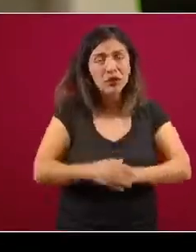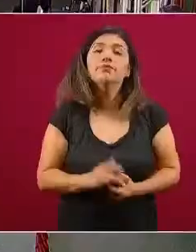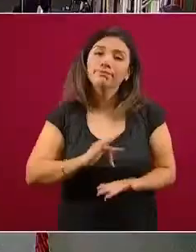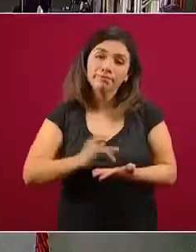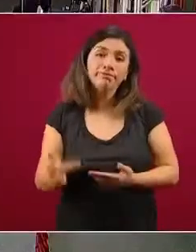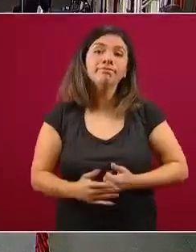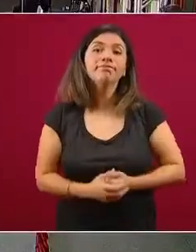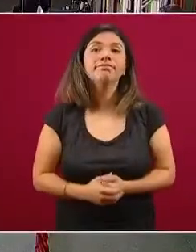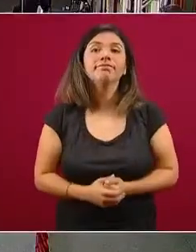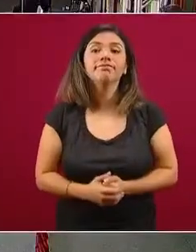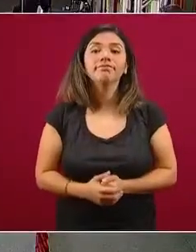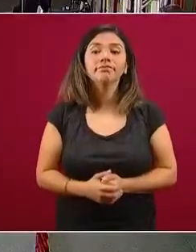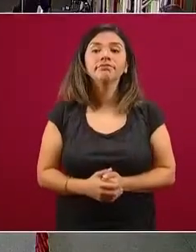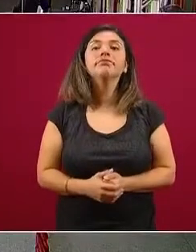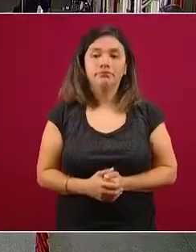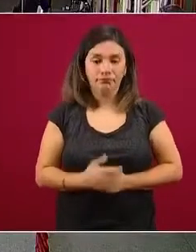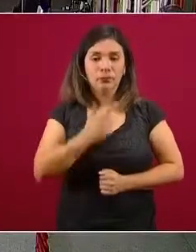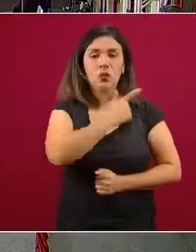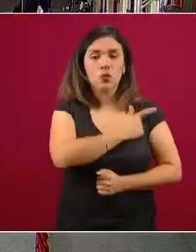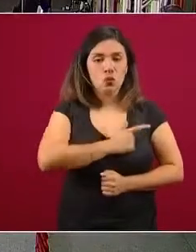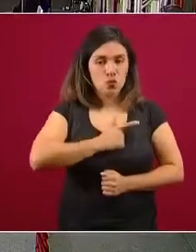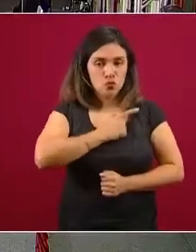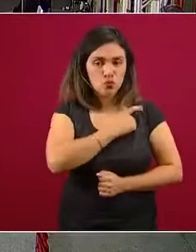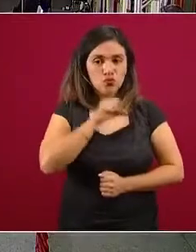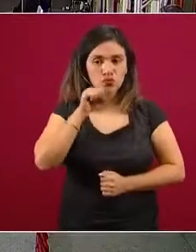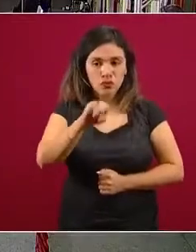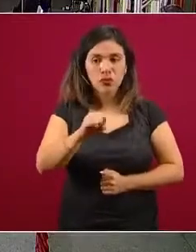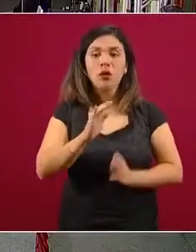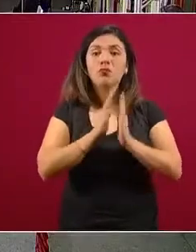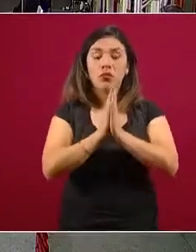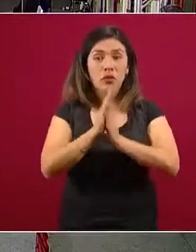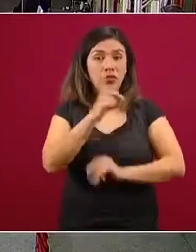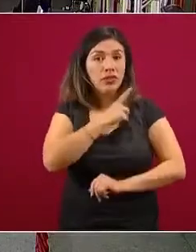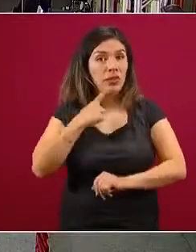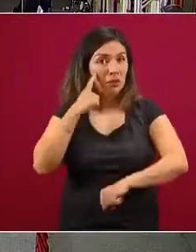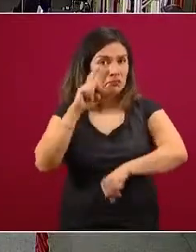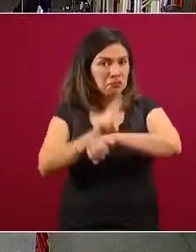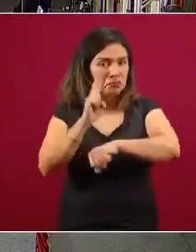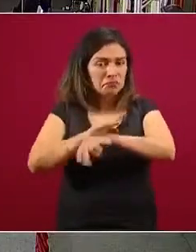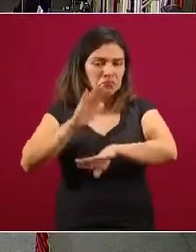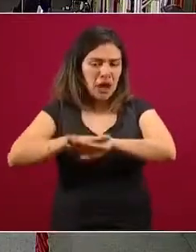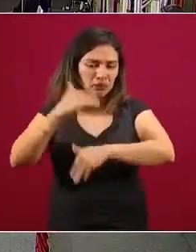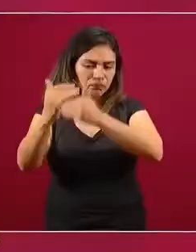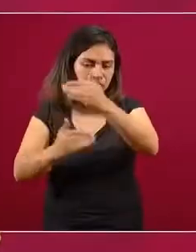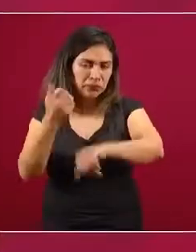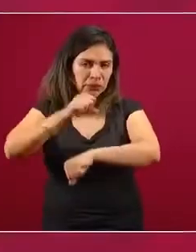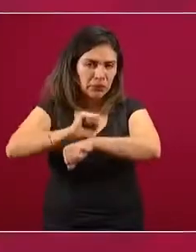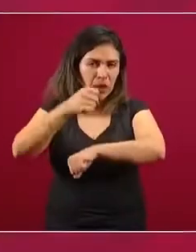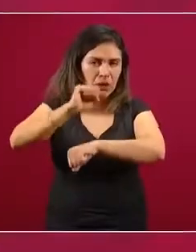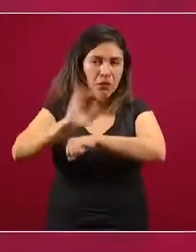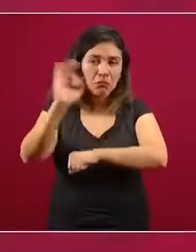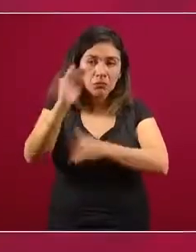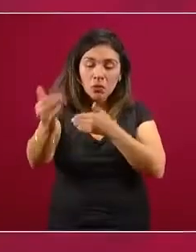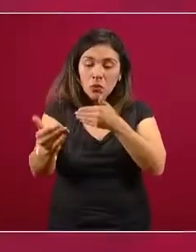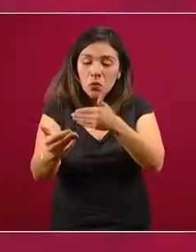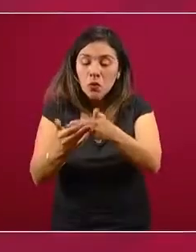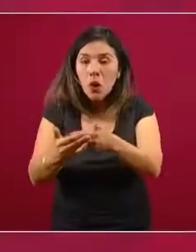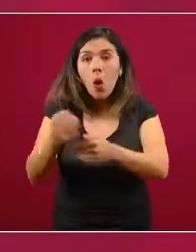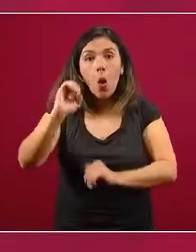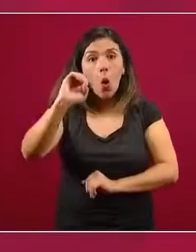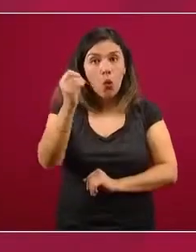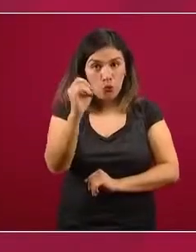Gracias. Gracias, Arturo. Con gusto. Y por favor, denle seguimiento a esto en las siguientes semanas conforme nos acerquemos a octubre.